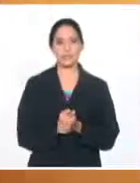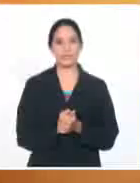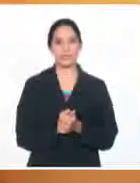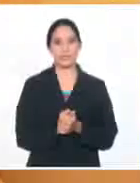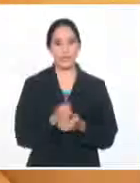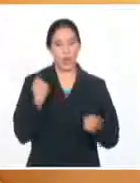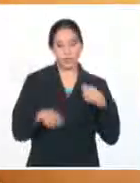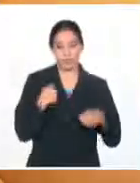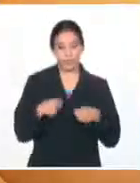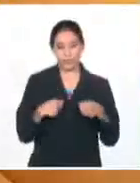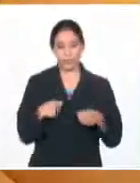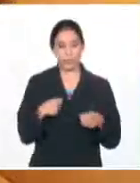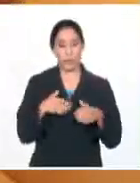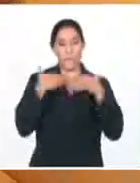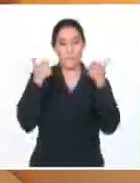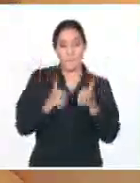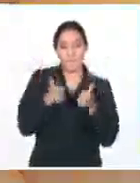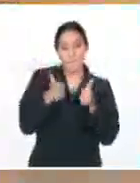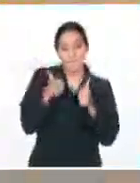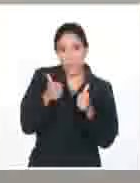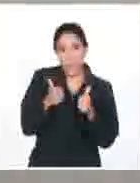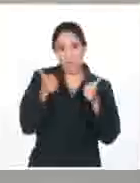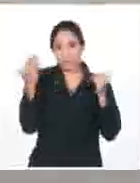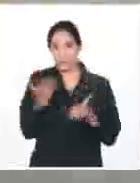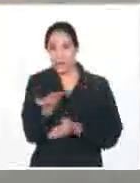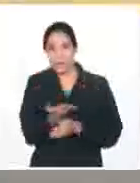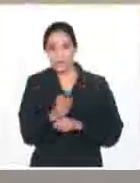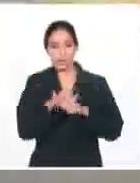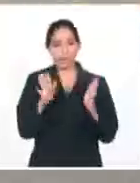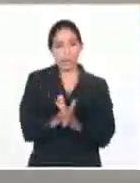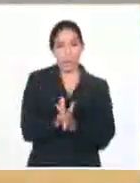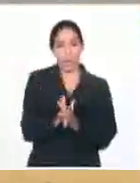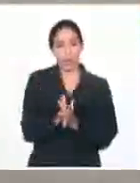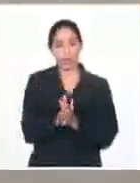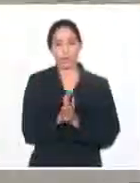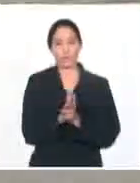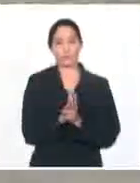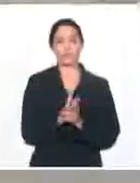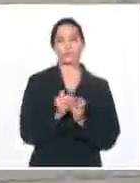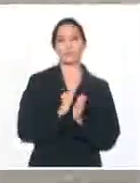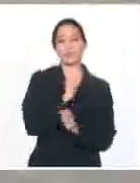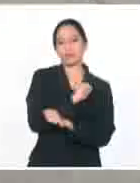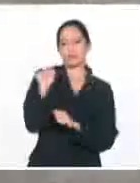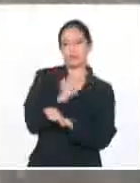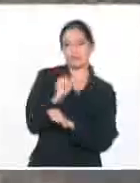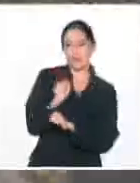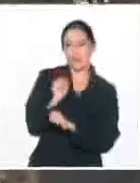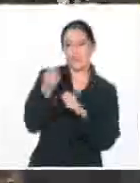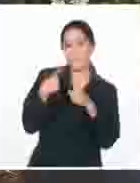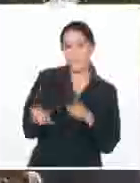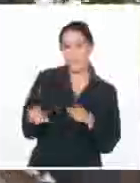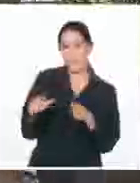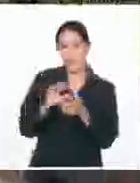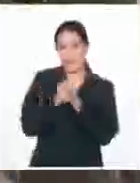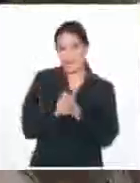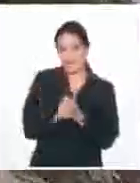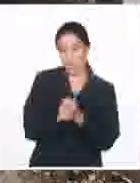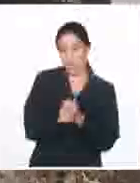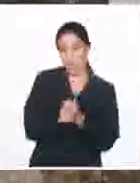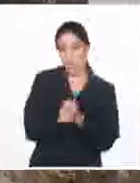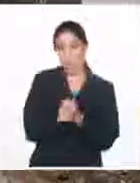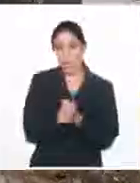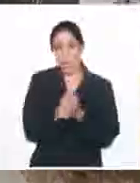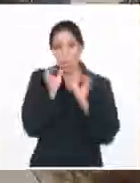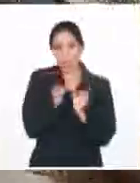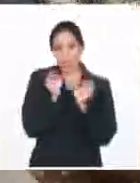la pista, por mucho que acoplen a la hora de correr, sin esta hermandad y convivencia casi